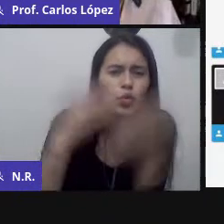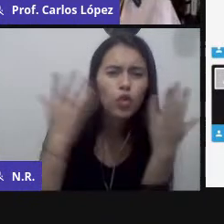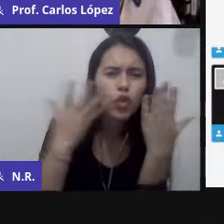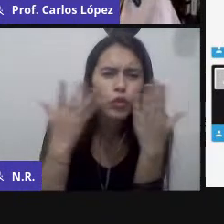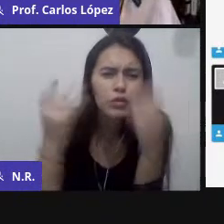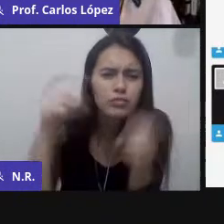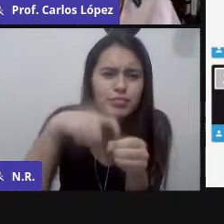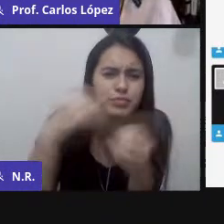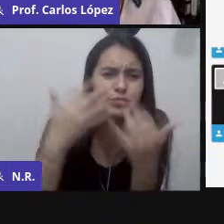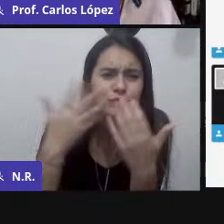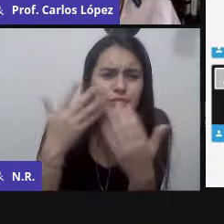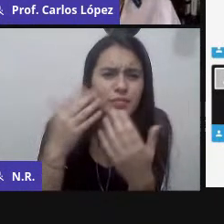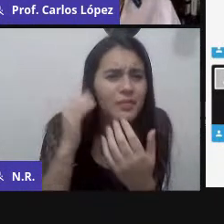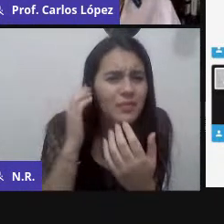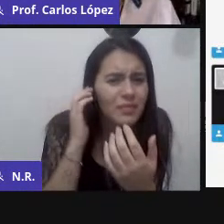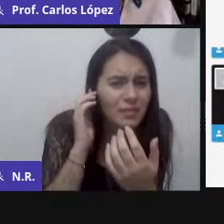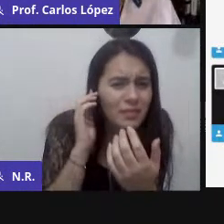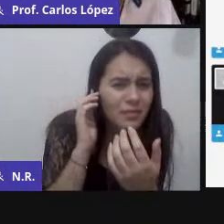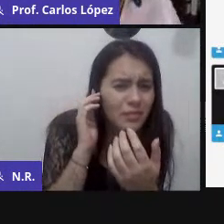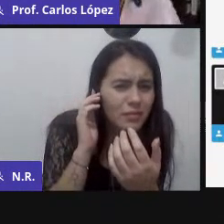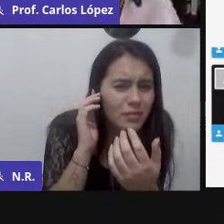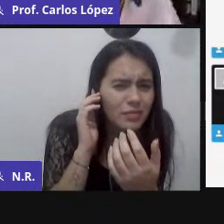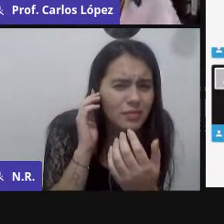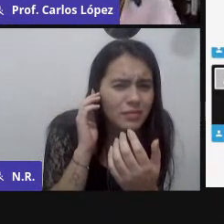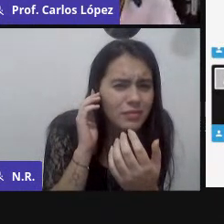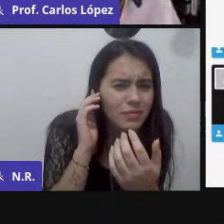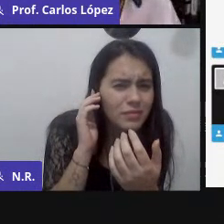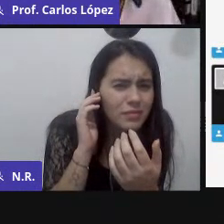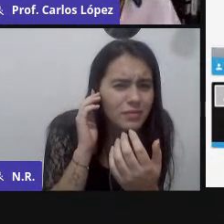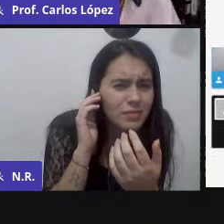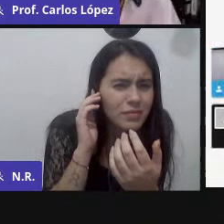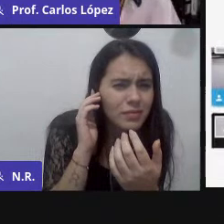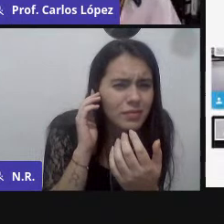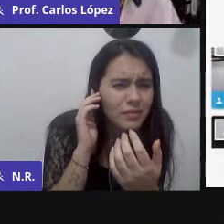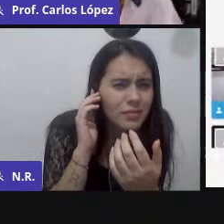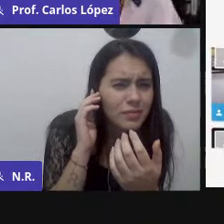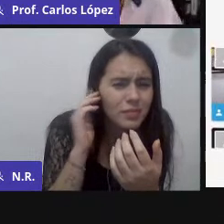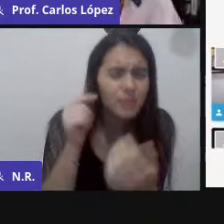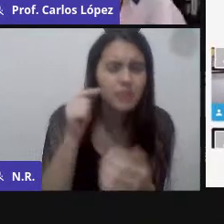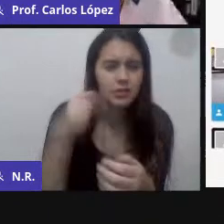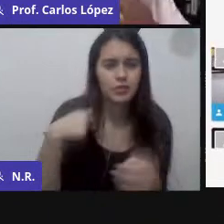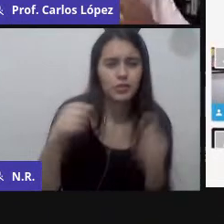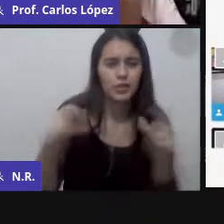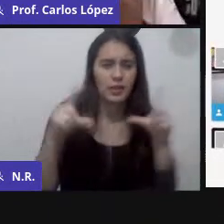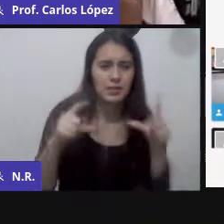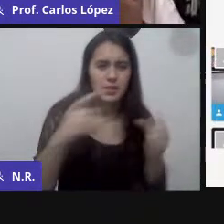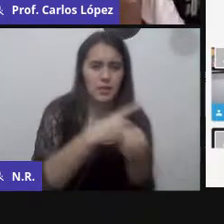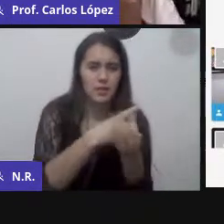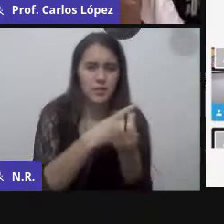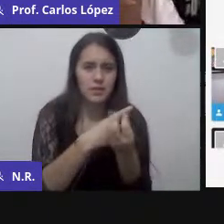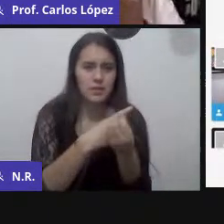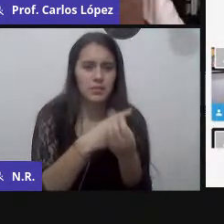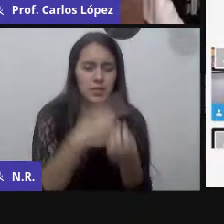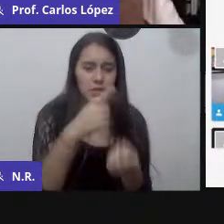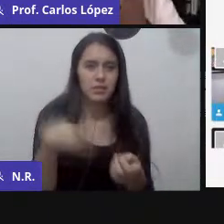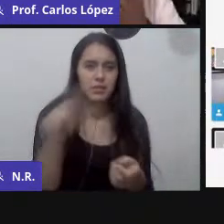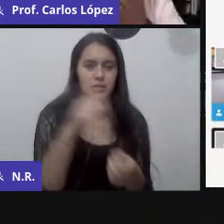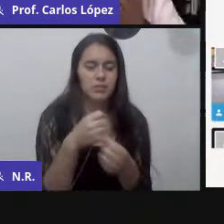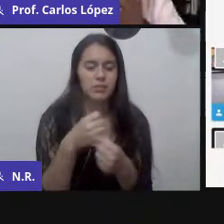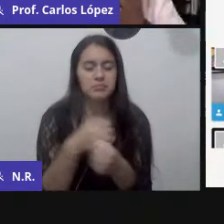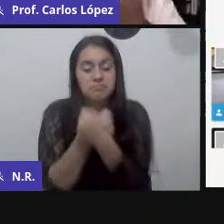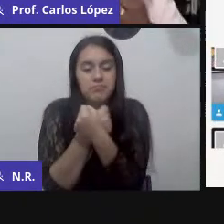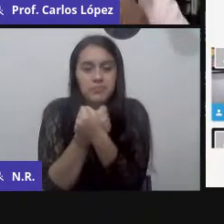yo soy de la unidad 152 de la Universidad de Darwin. Un abrazo para